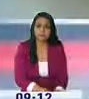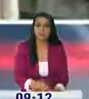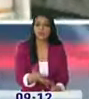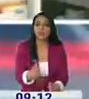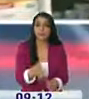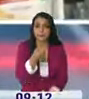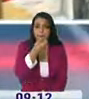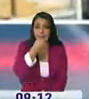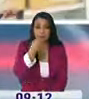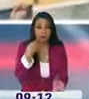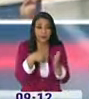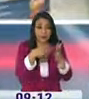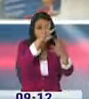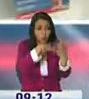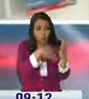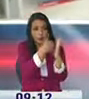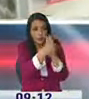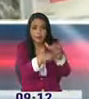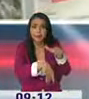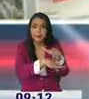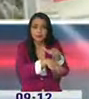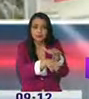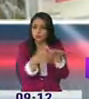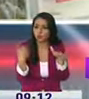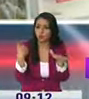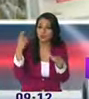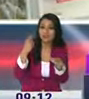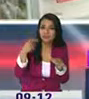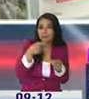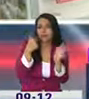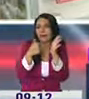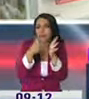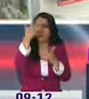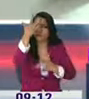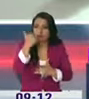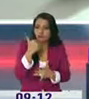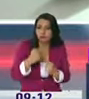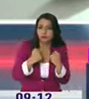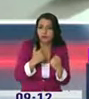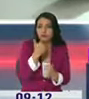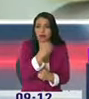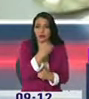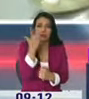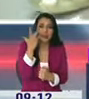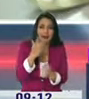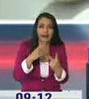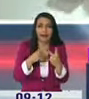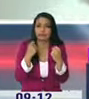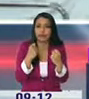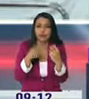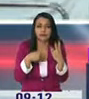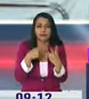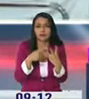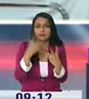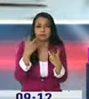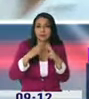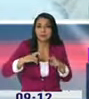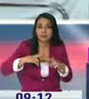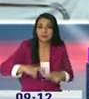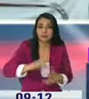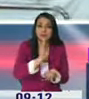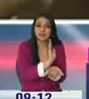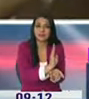un medicamento que no está en el cuadro básico, que normalmente es para este tipo de patologías, las raras, las catastróficas y las huérfanas, el